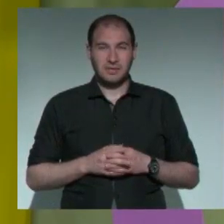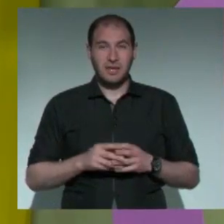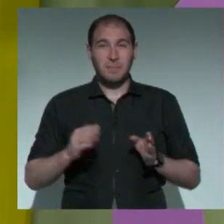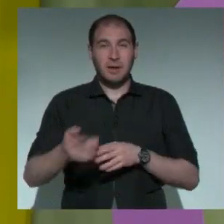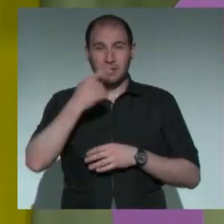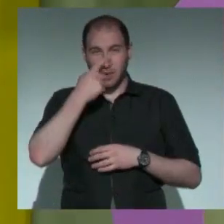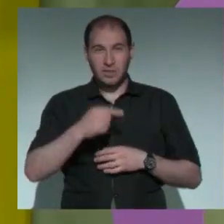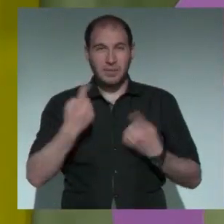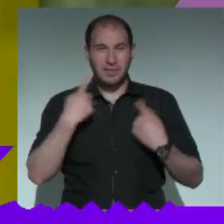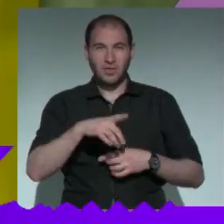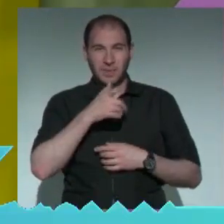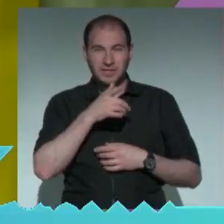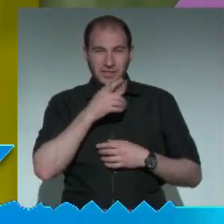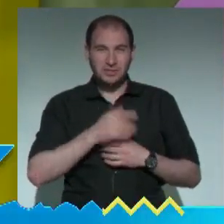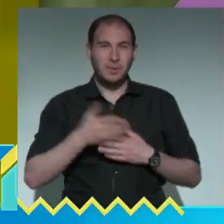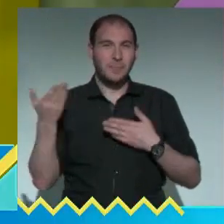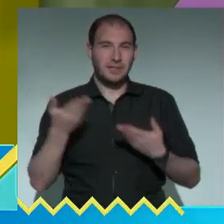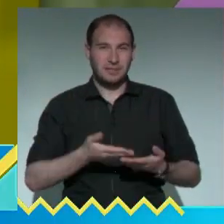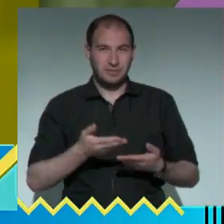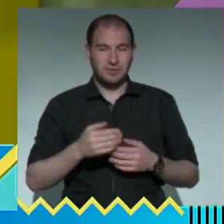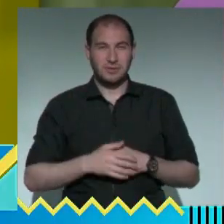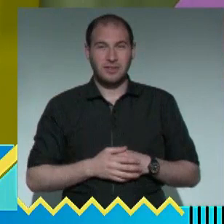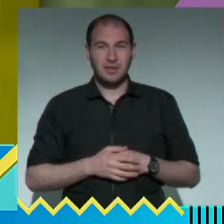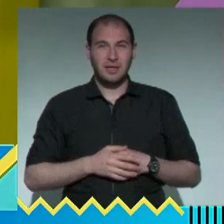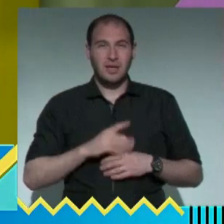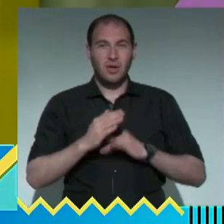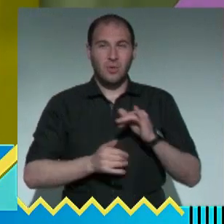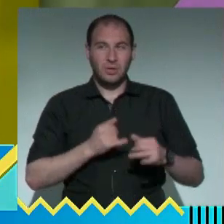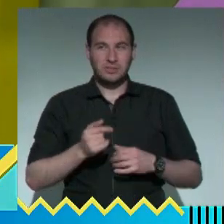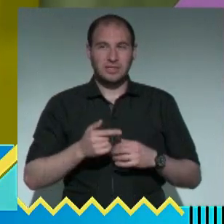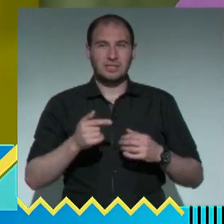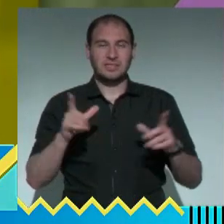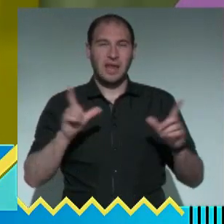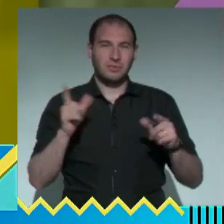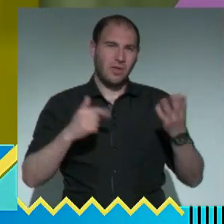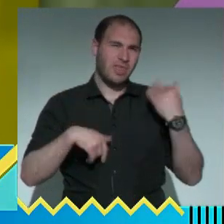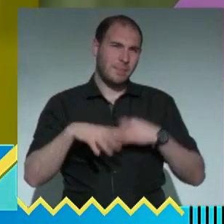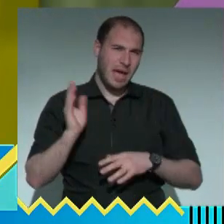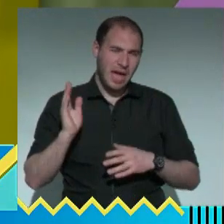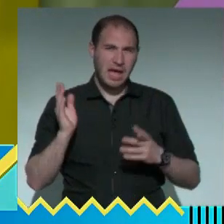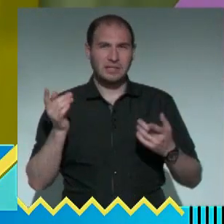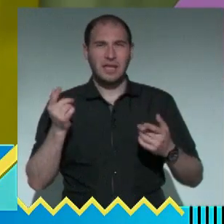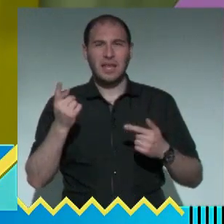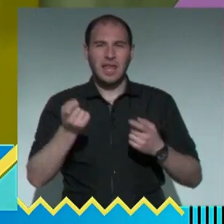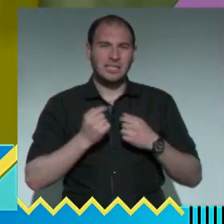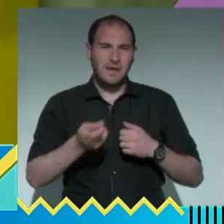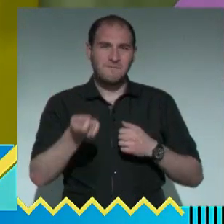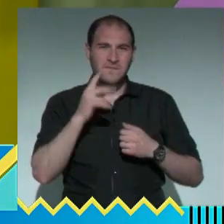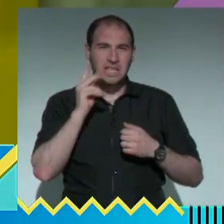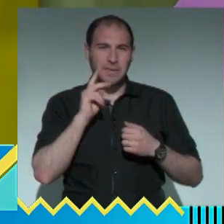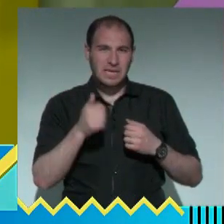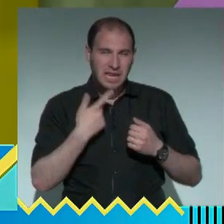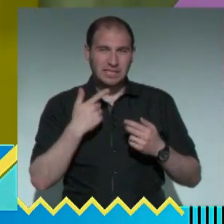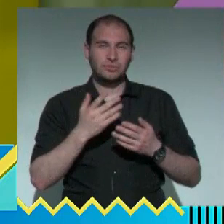El último bloque de este Distintos Parecidos lo presento de esta manera, diciendo sobredosis de TV, diciendo te hacen falta vitaminas,